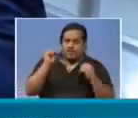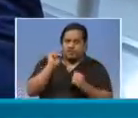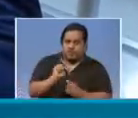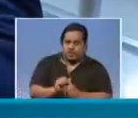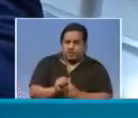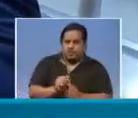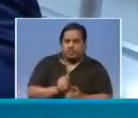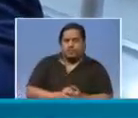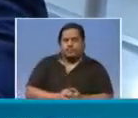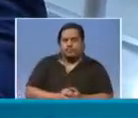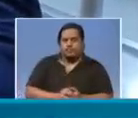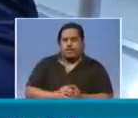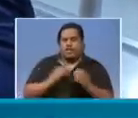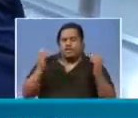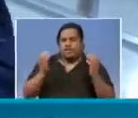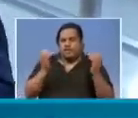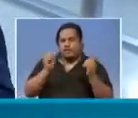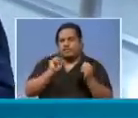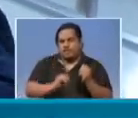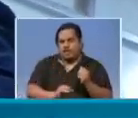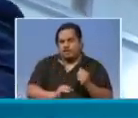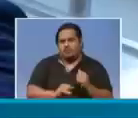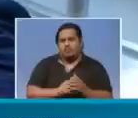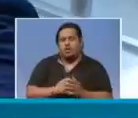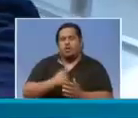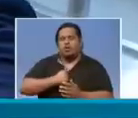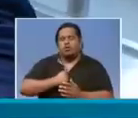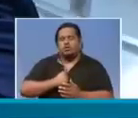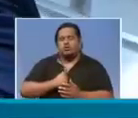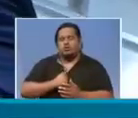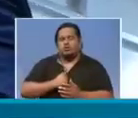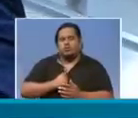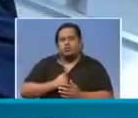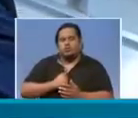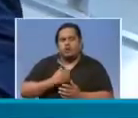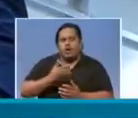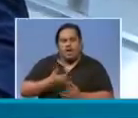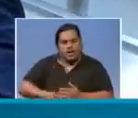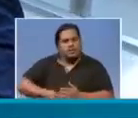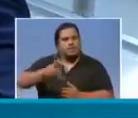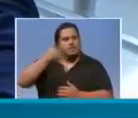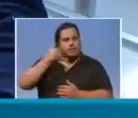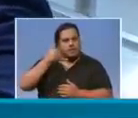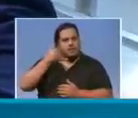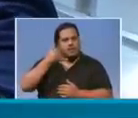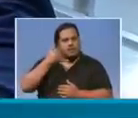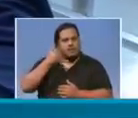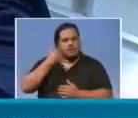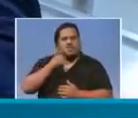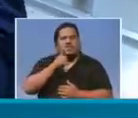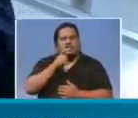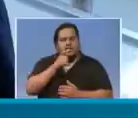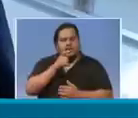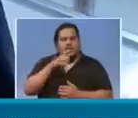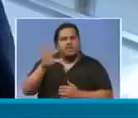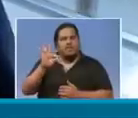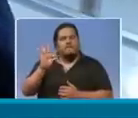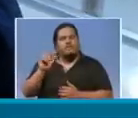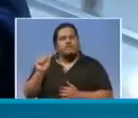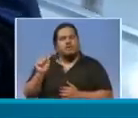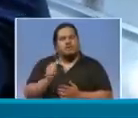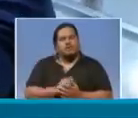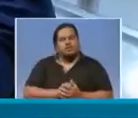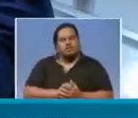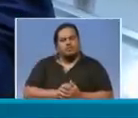en temas que no tienen que ver con los grandes temas de campaña como han sido el tema religioso, el tema